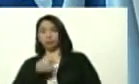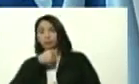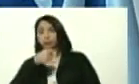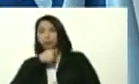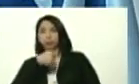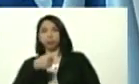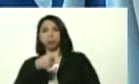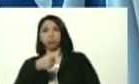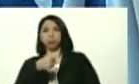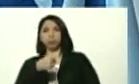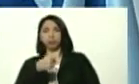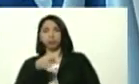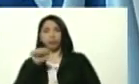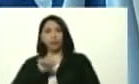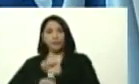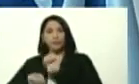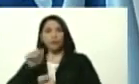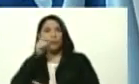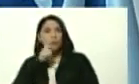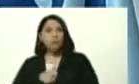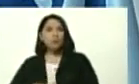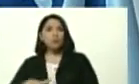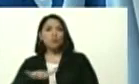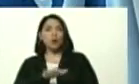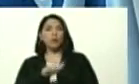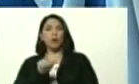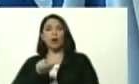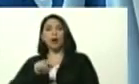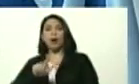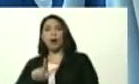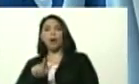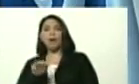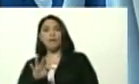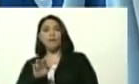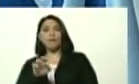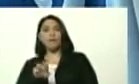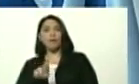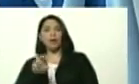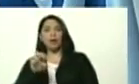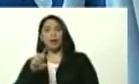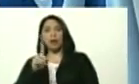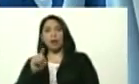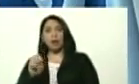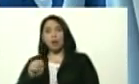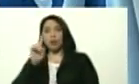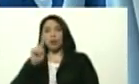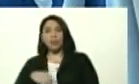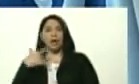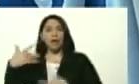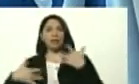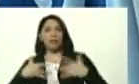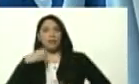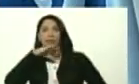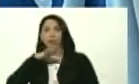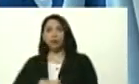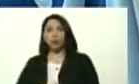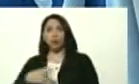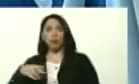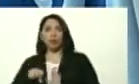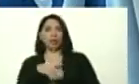el defensor del pueblo, Alfredo Ruiz, también activista histórico de derechos humanos en nuestro